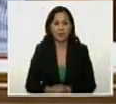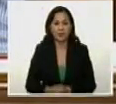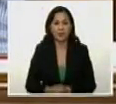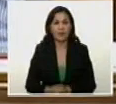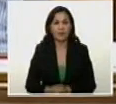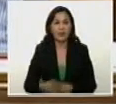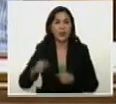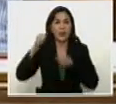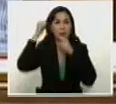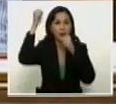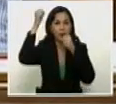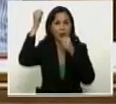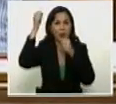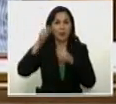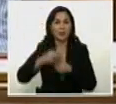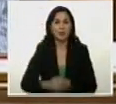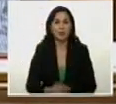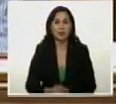¡Viva!